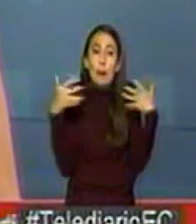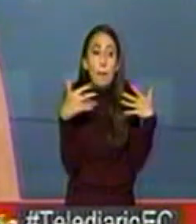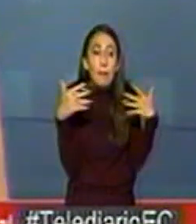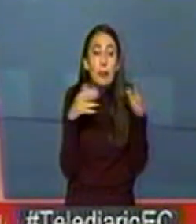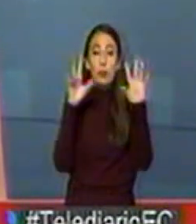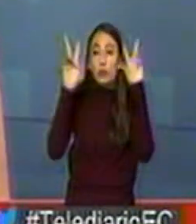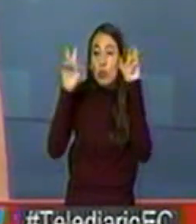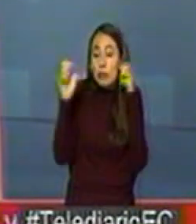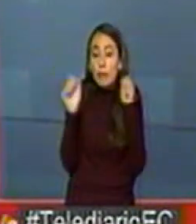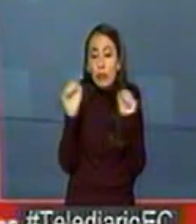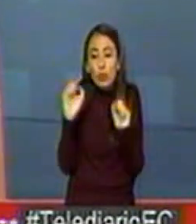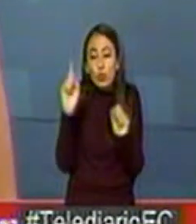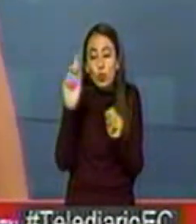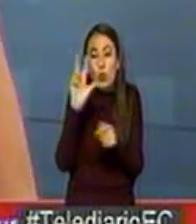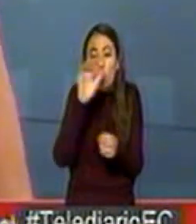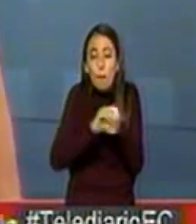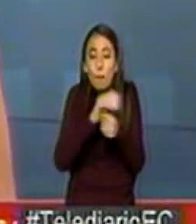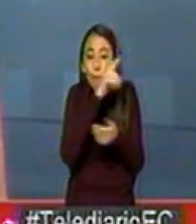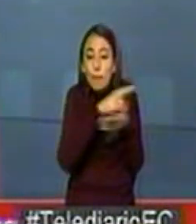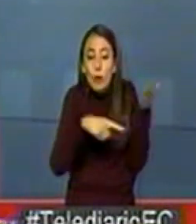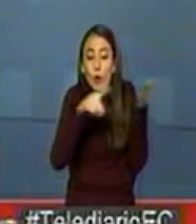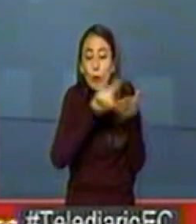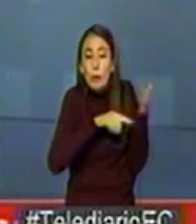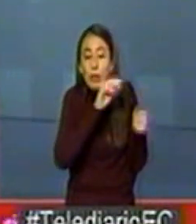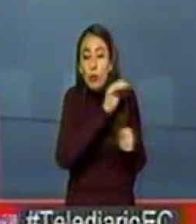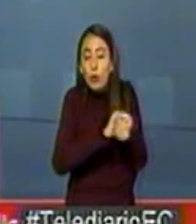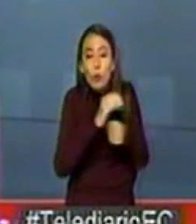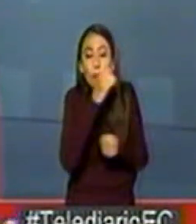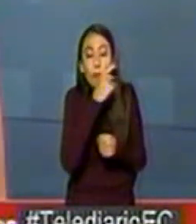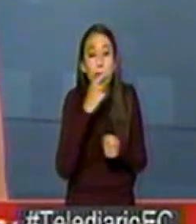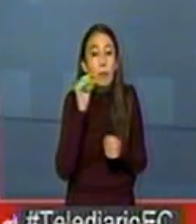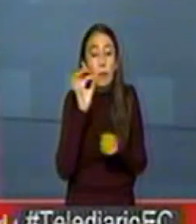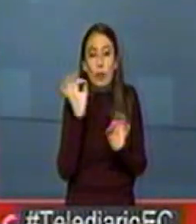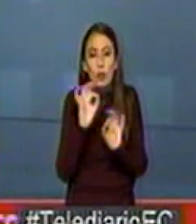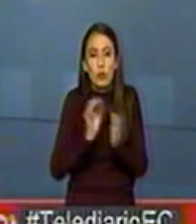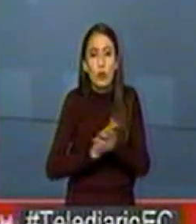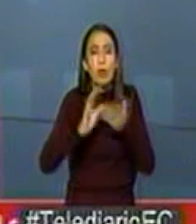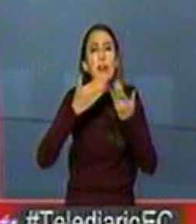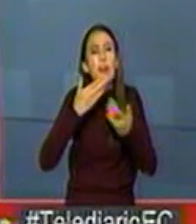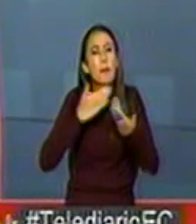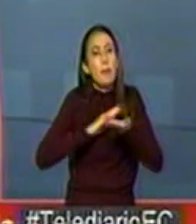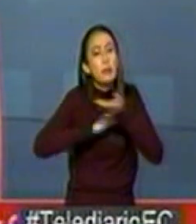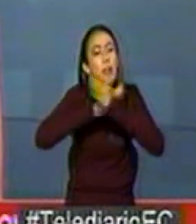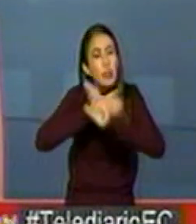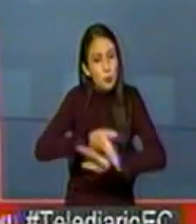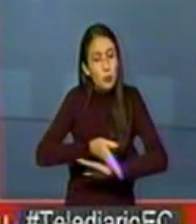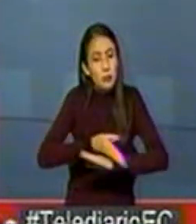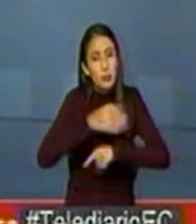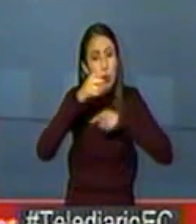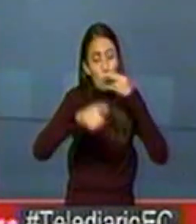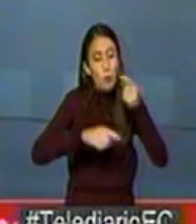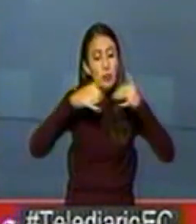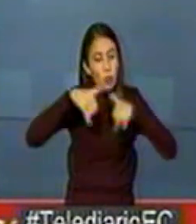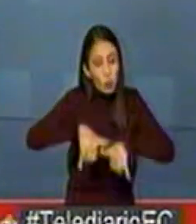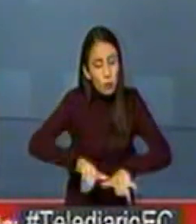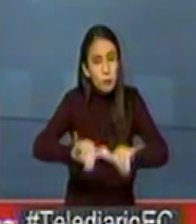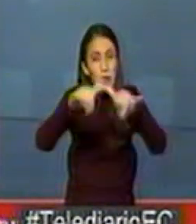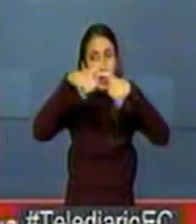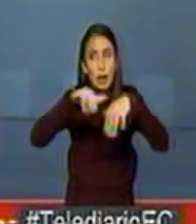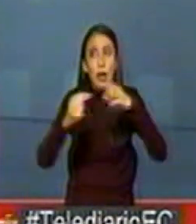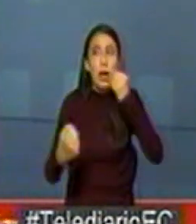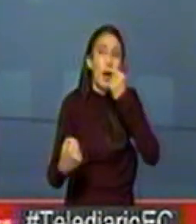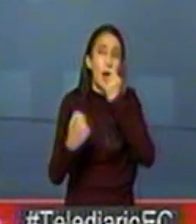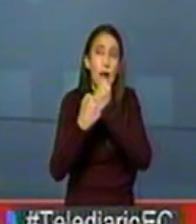el tema de qué pasa después de la muerte y pues cómo podemos de alguna manera seguir dando vida, ¿no?